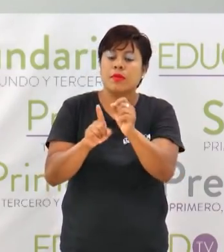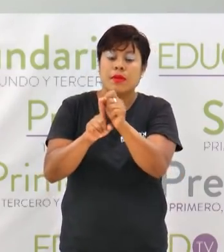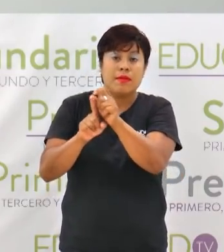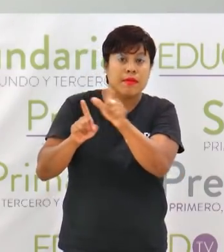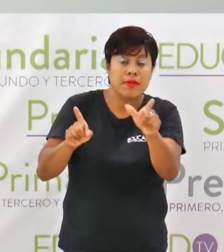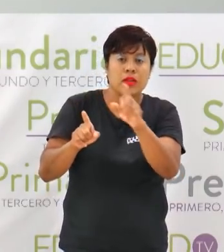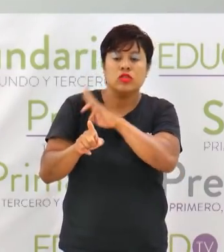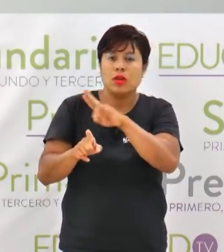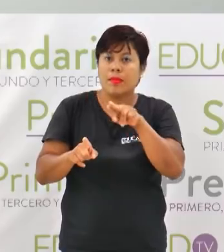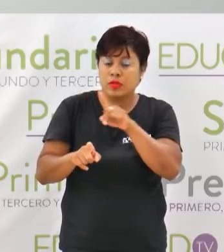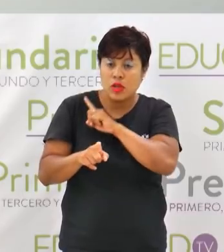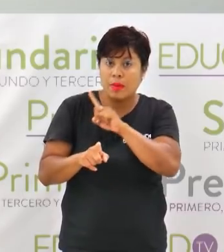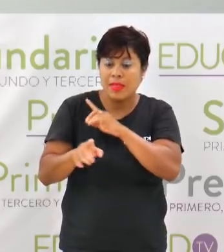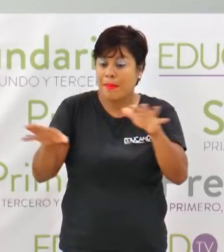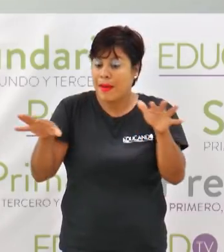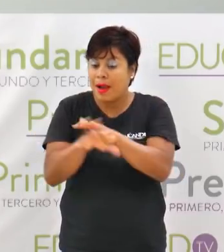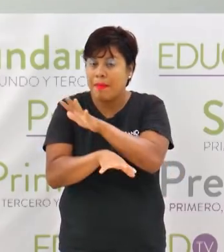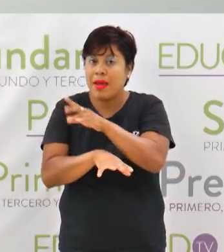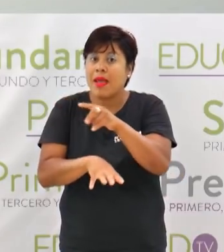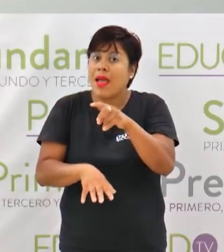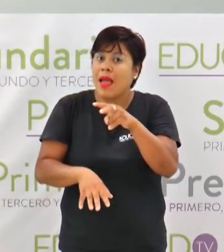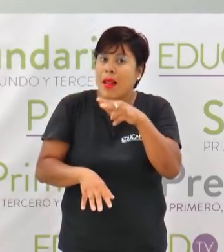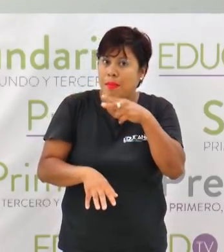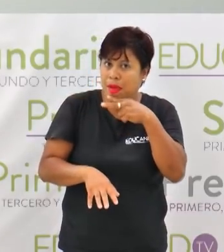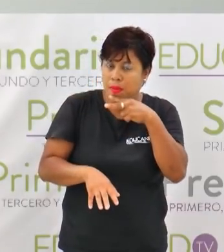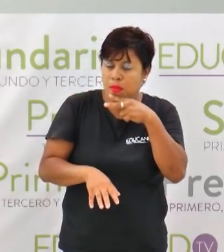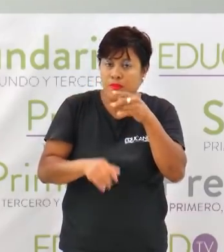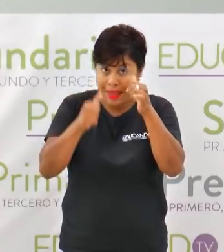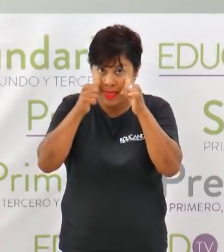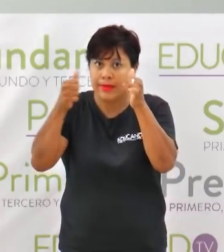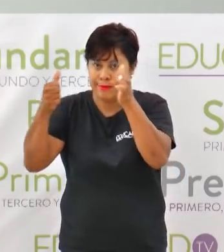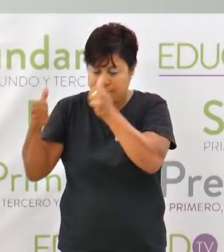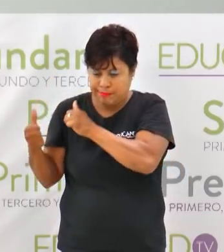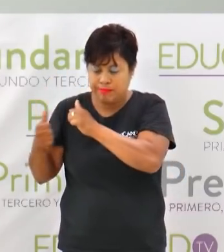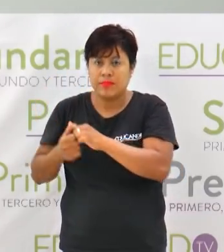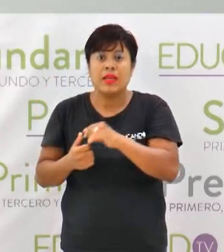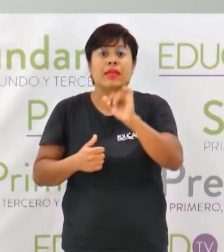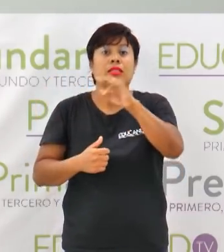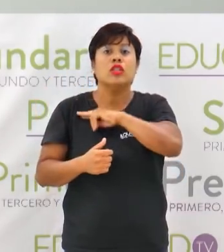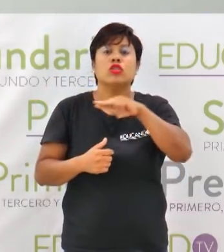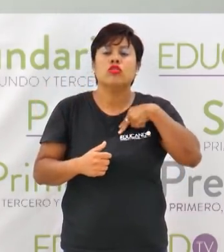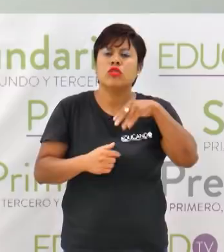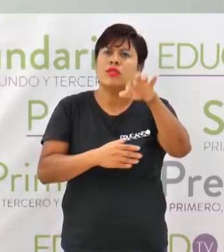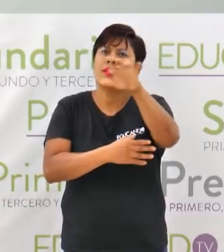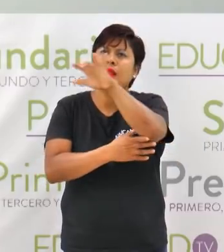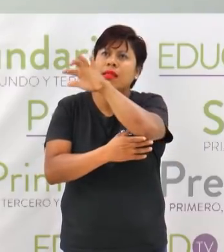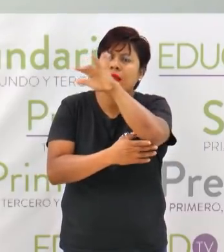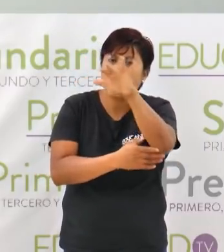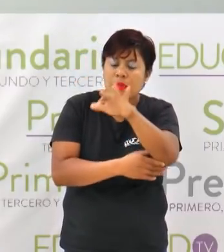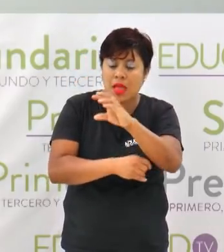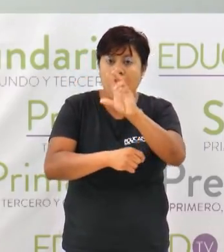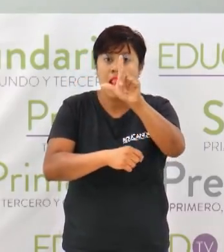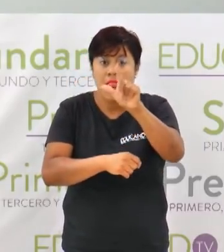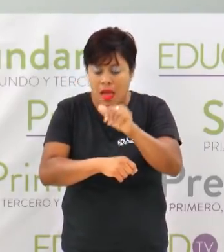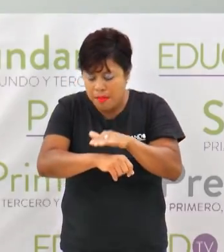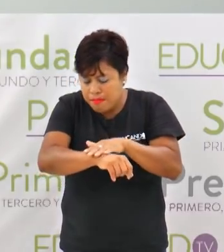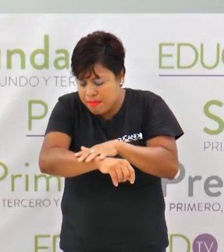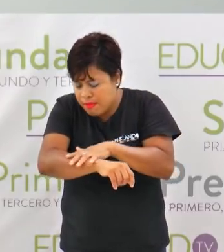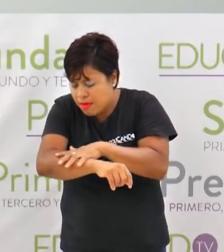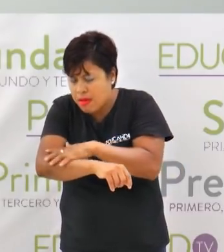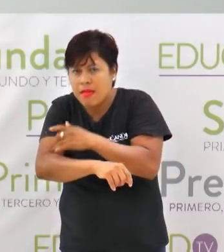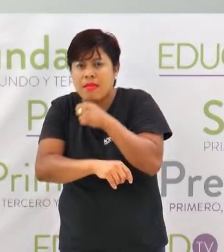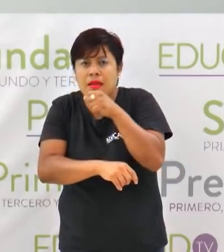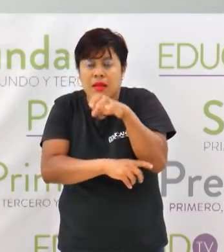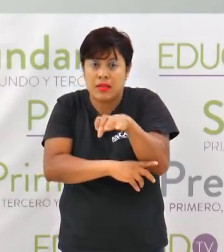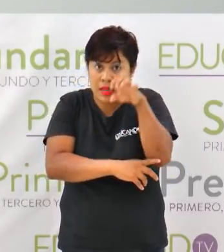una frase que va a modificar el verbo. Atención con esto. Si nosotros leemos la piel de la